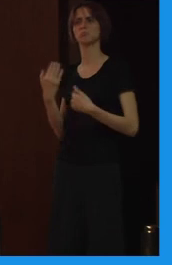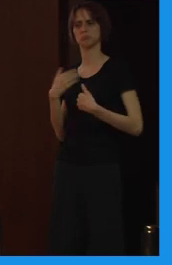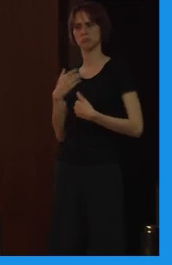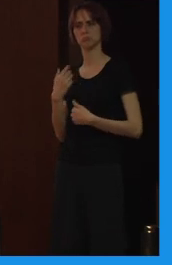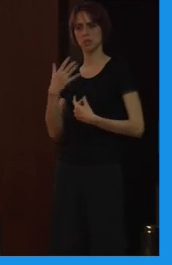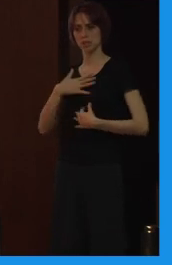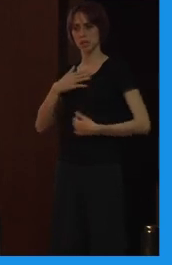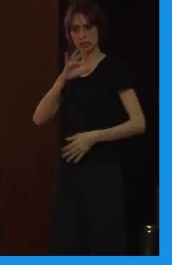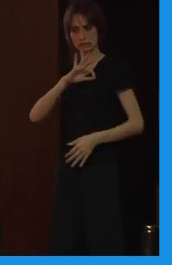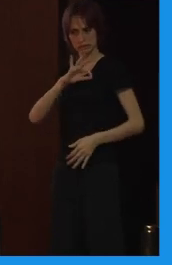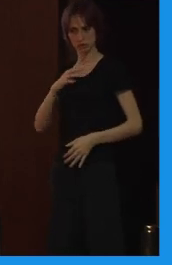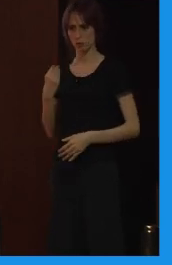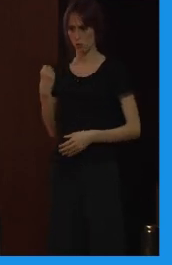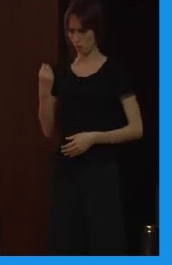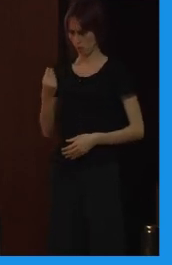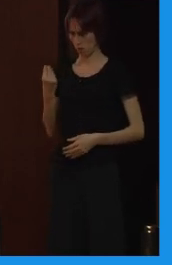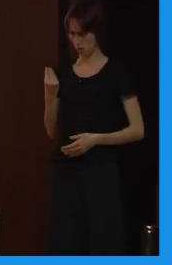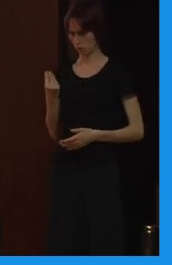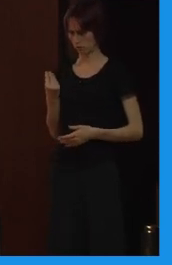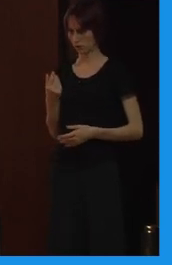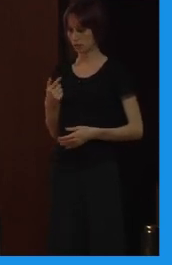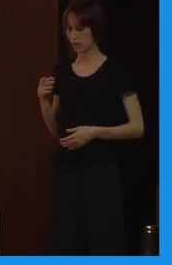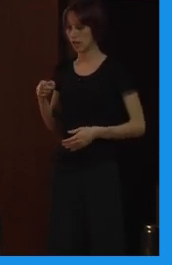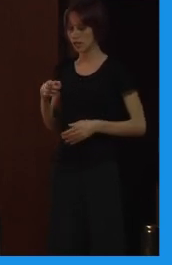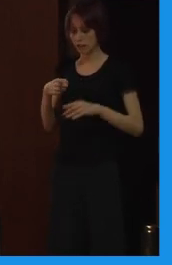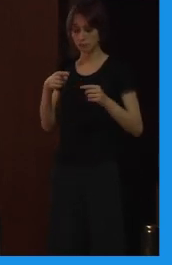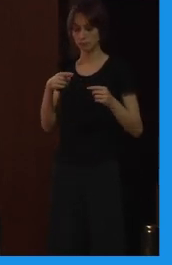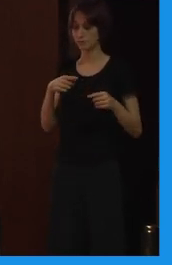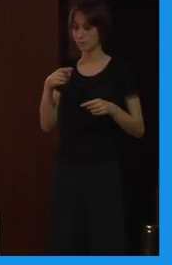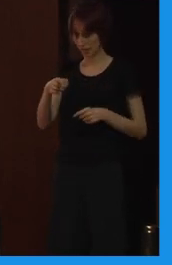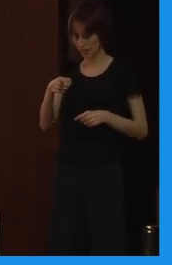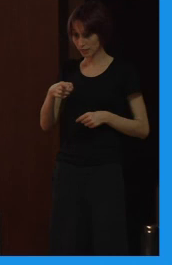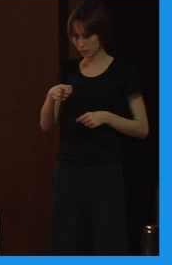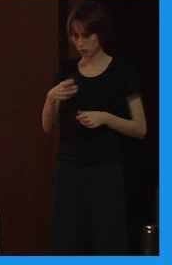peso, a mejorar movilidad y el ejercicio mejorará algo el dolor.